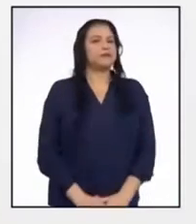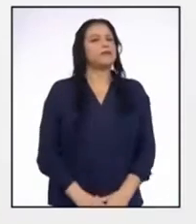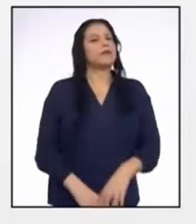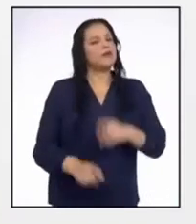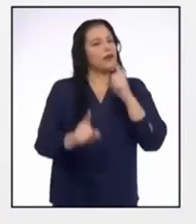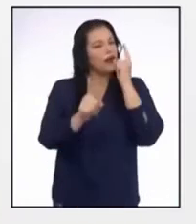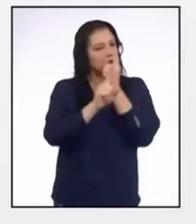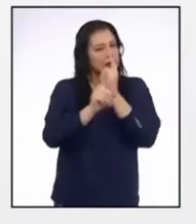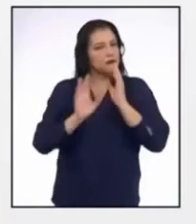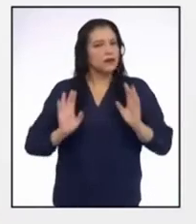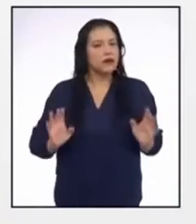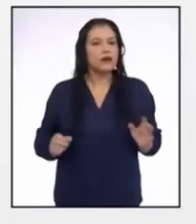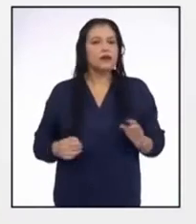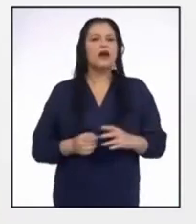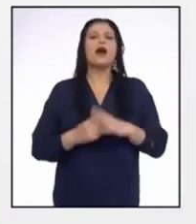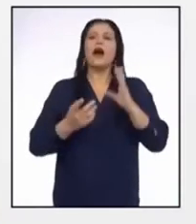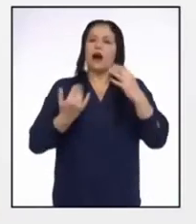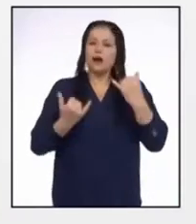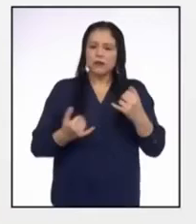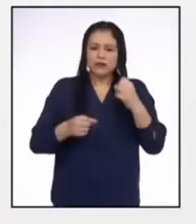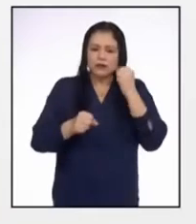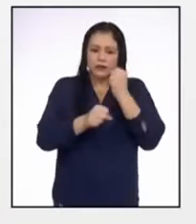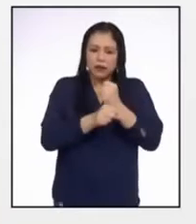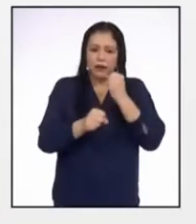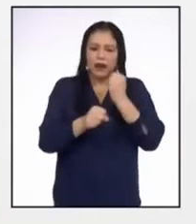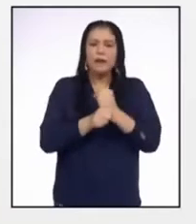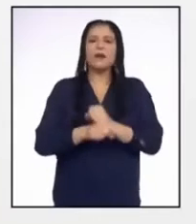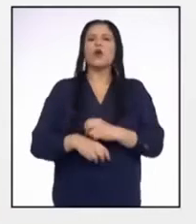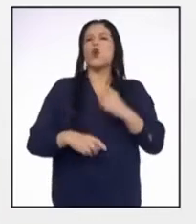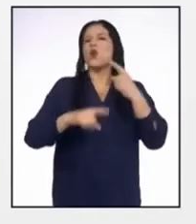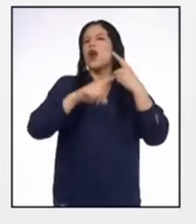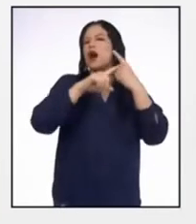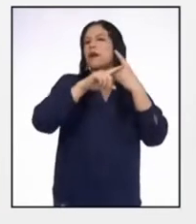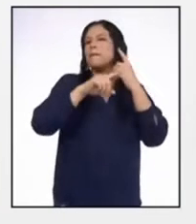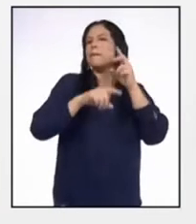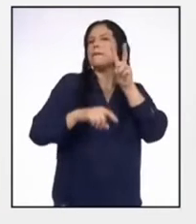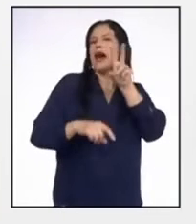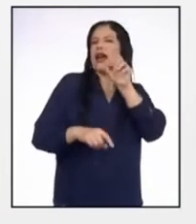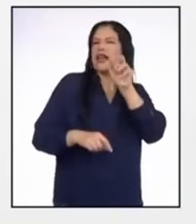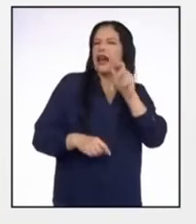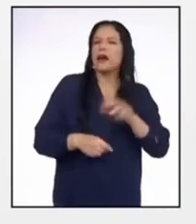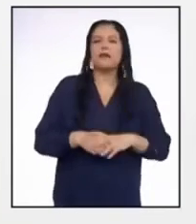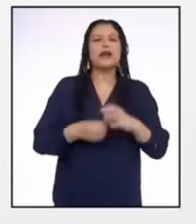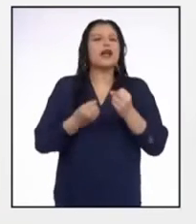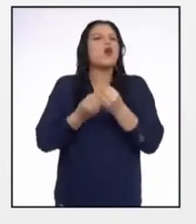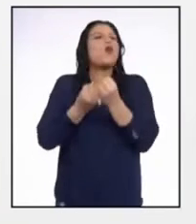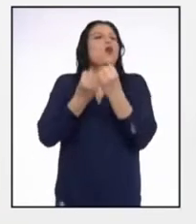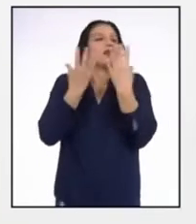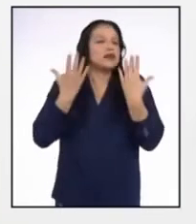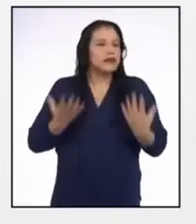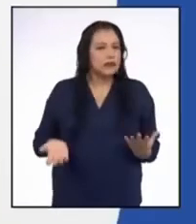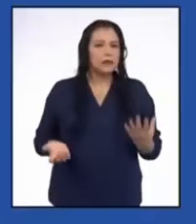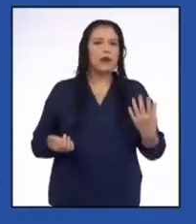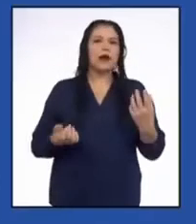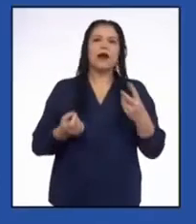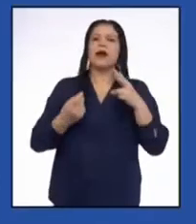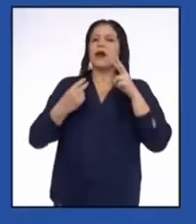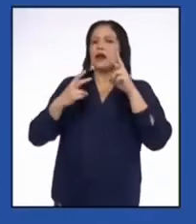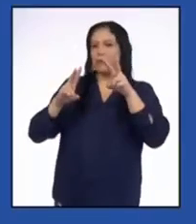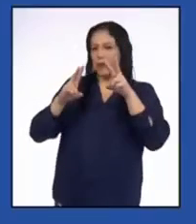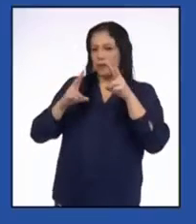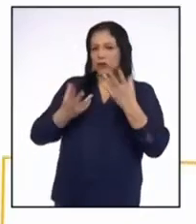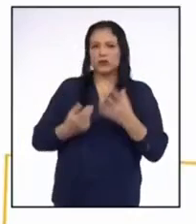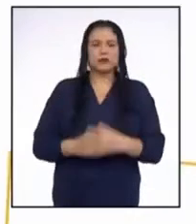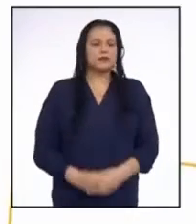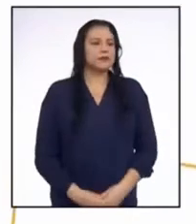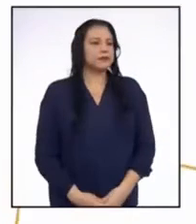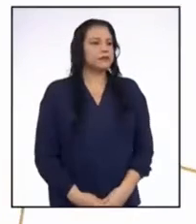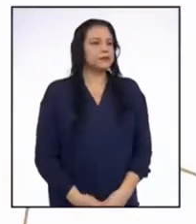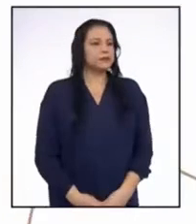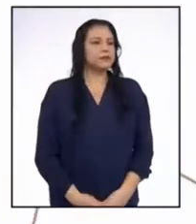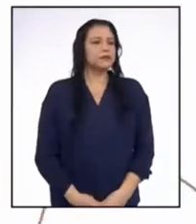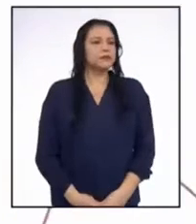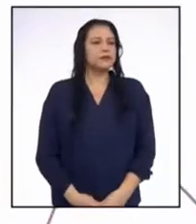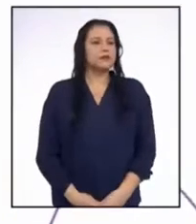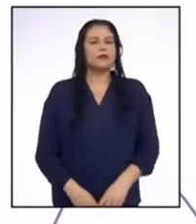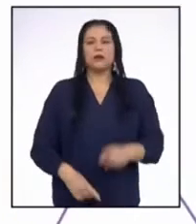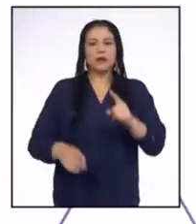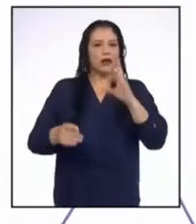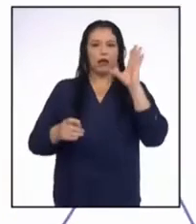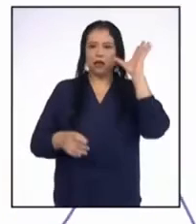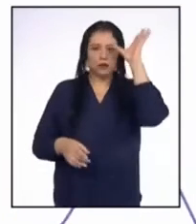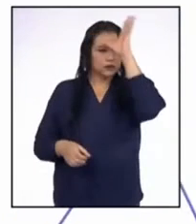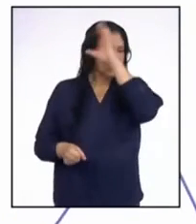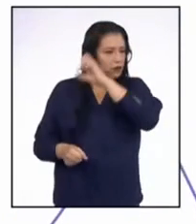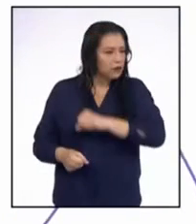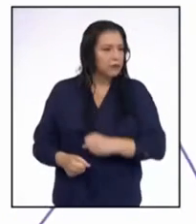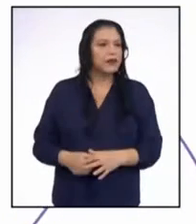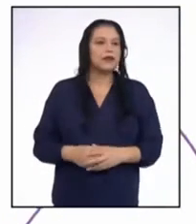Así es, hemos venido trabajando con una variable cuantitativa. Veamos un pequeño organigrama para que no se